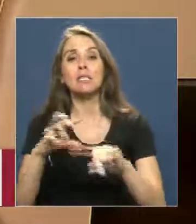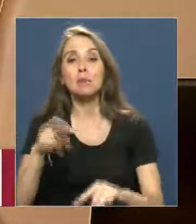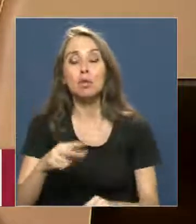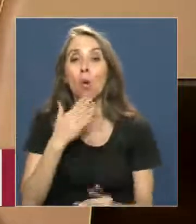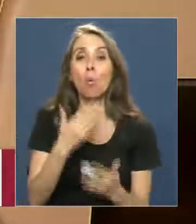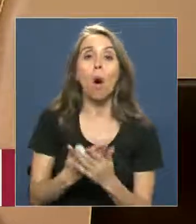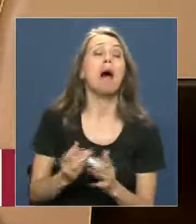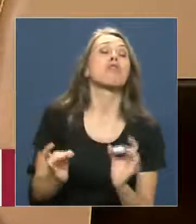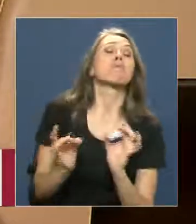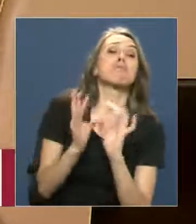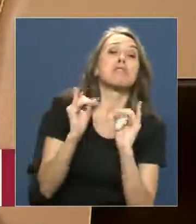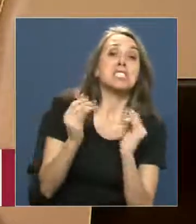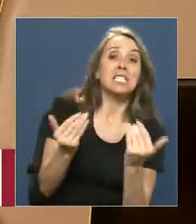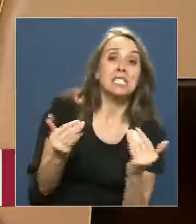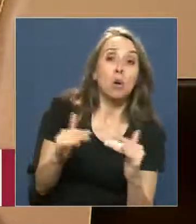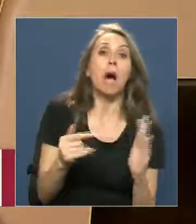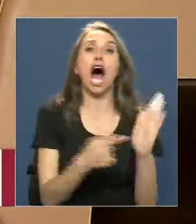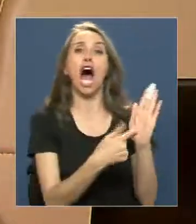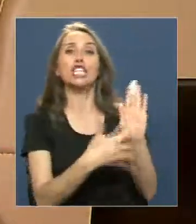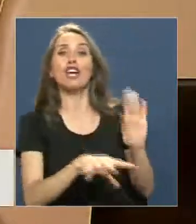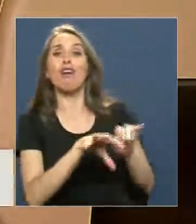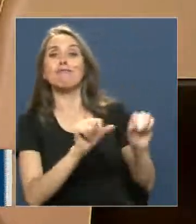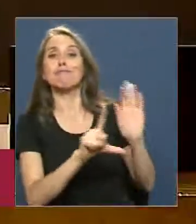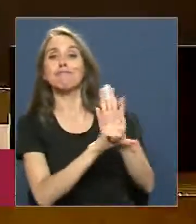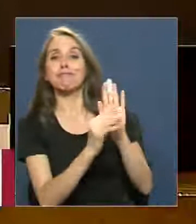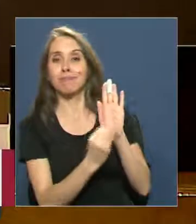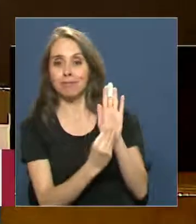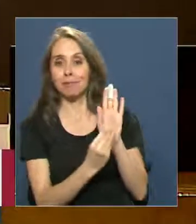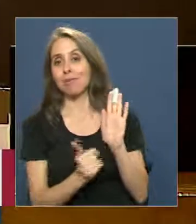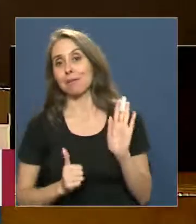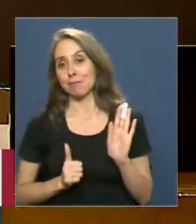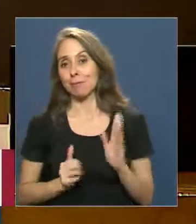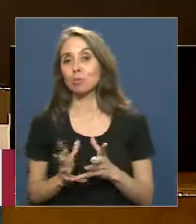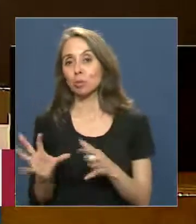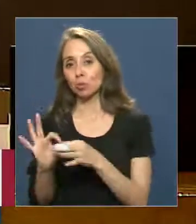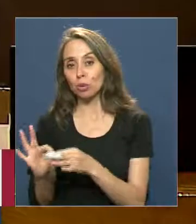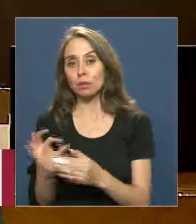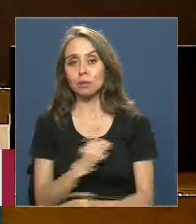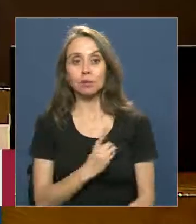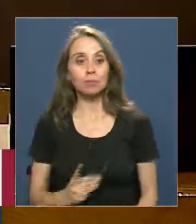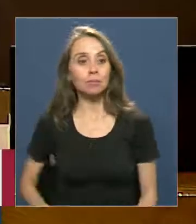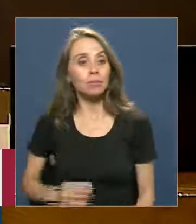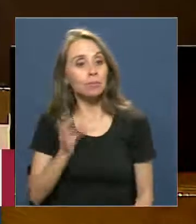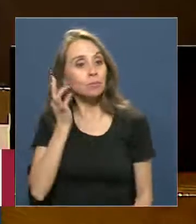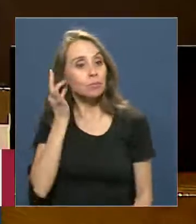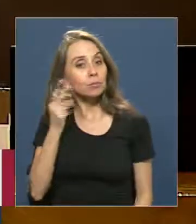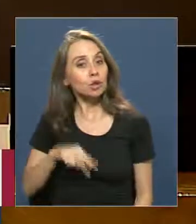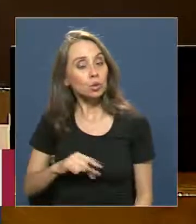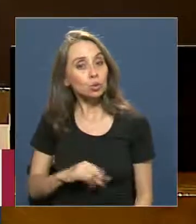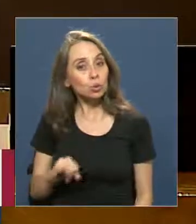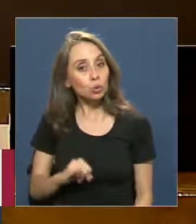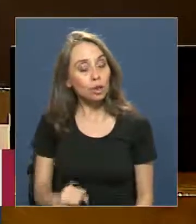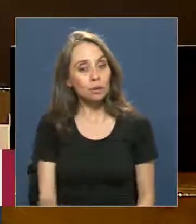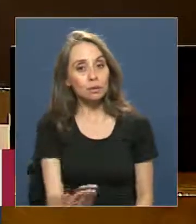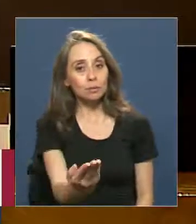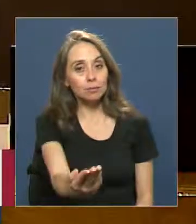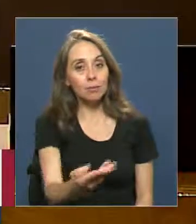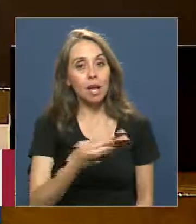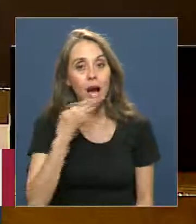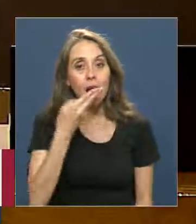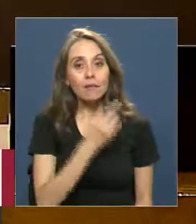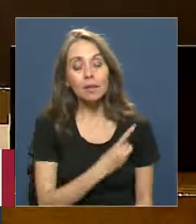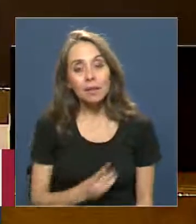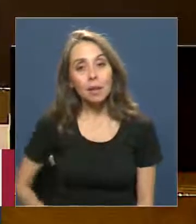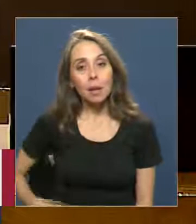podamos ejercer. Gracias, Presidenta. Muchas gracias, diputada Paulina Núñez. De inmediato le entrego el uso de la palabra al